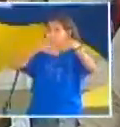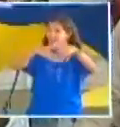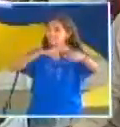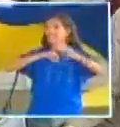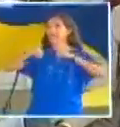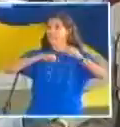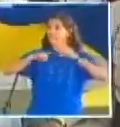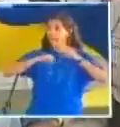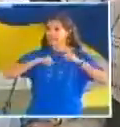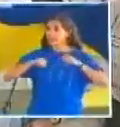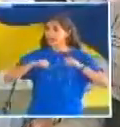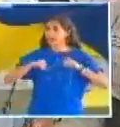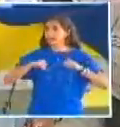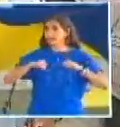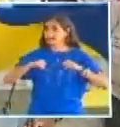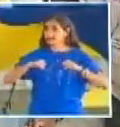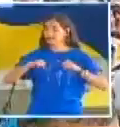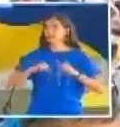campaña.